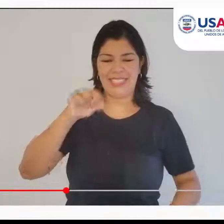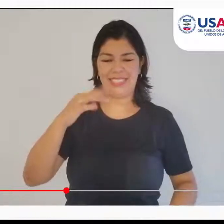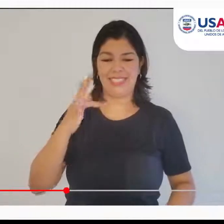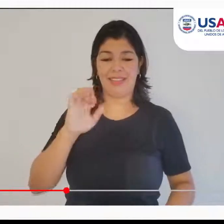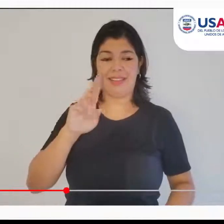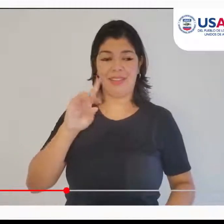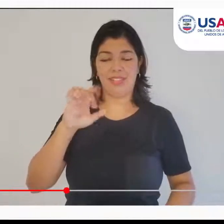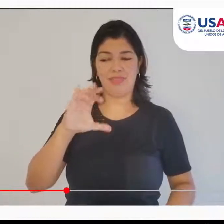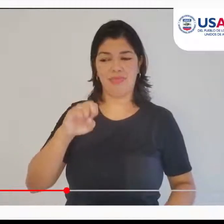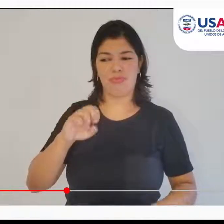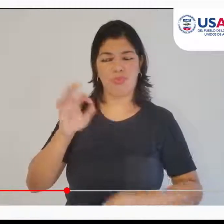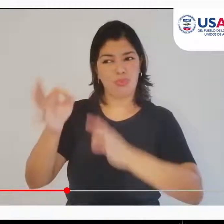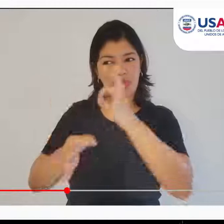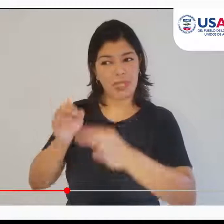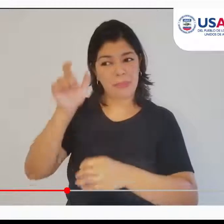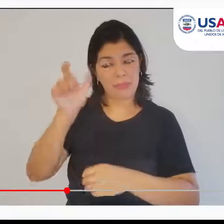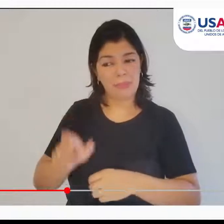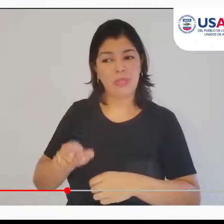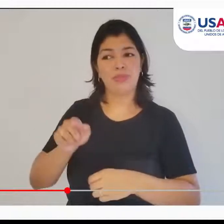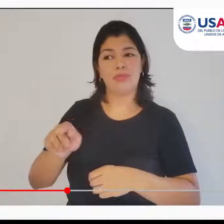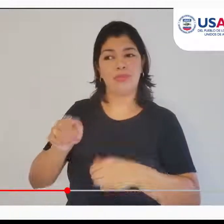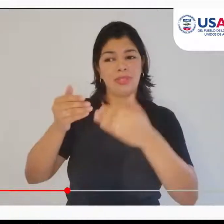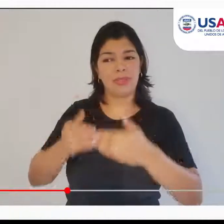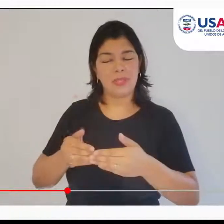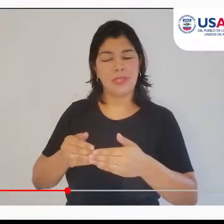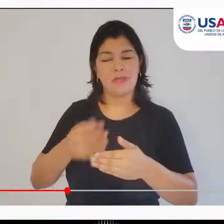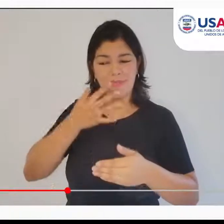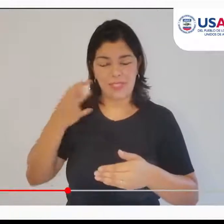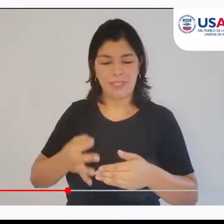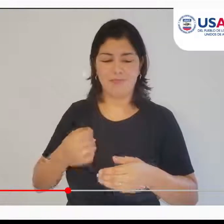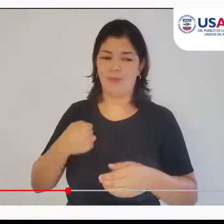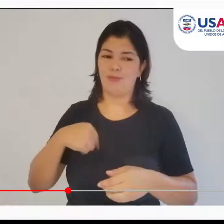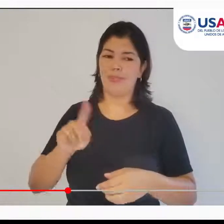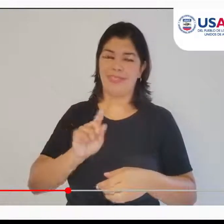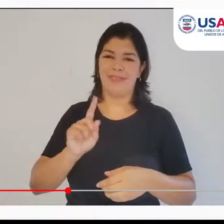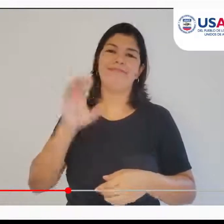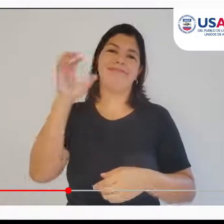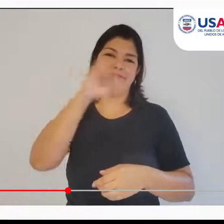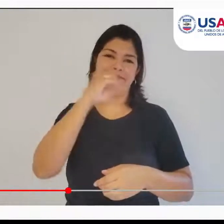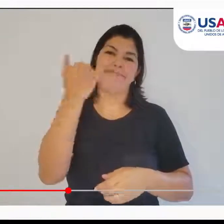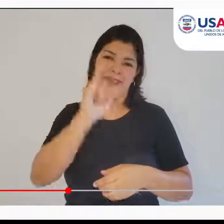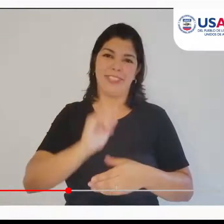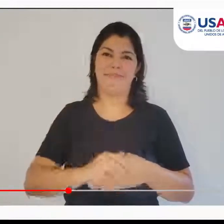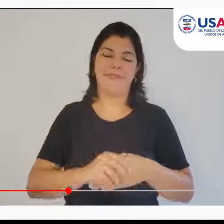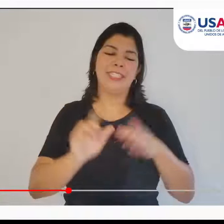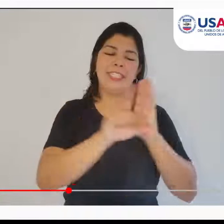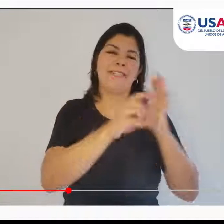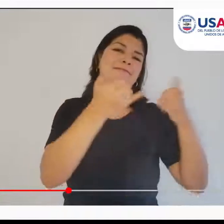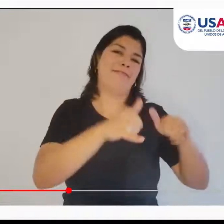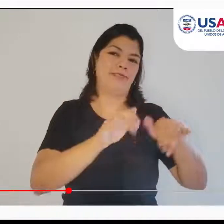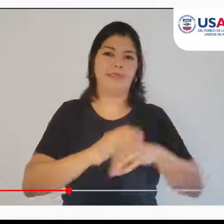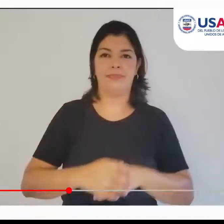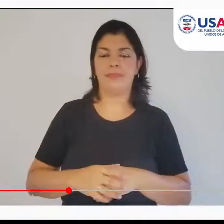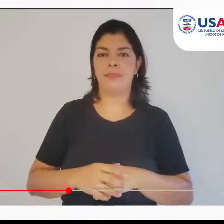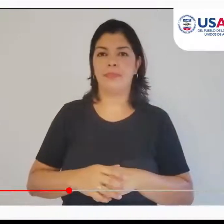fue creada, que era la protección de los derechos de las personas con discapacidad. Bueno, además me gustaría que me contaran de los territorios en los